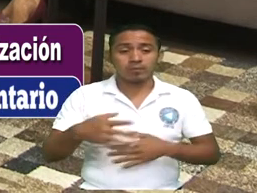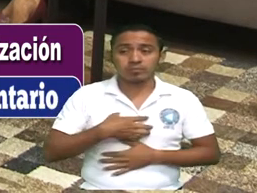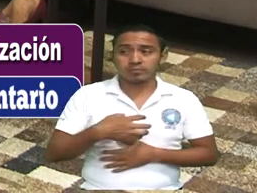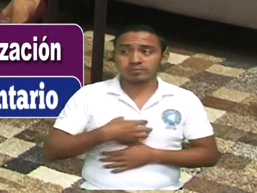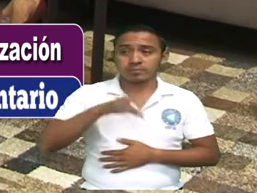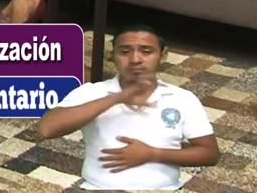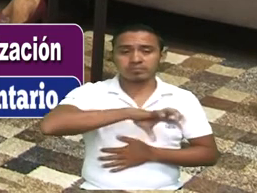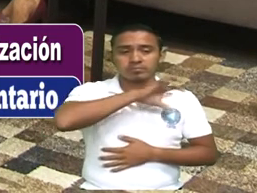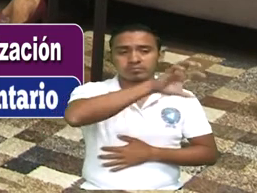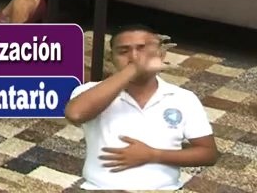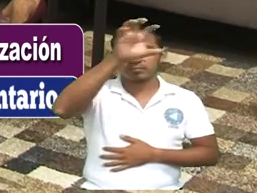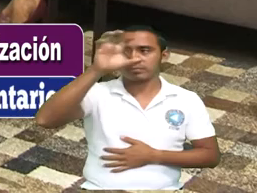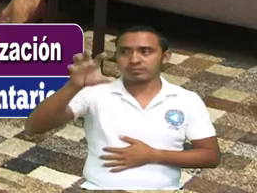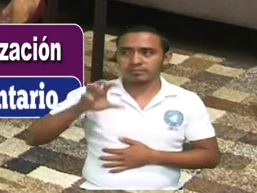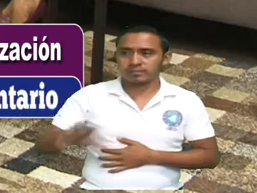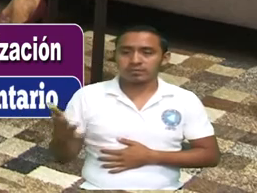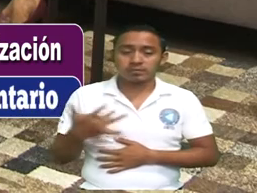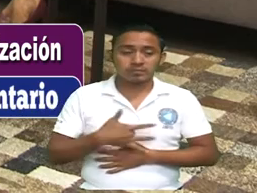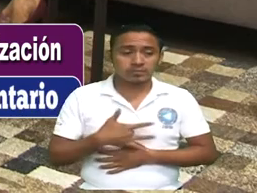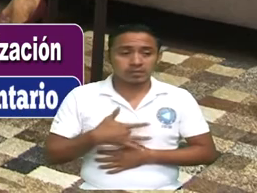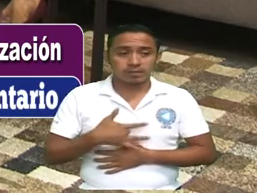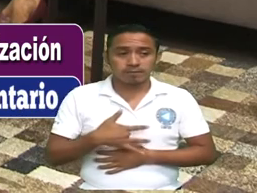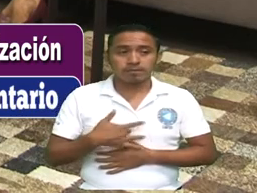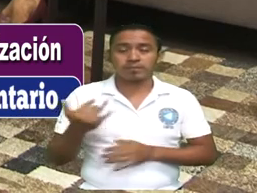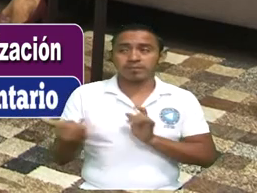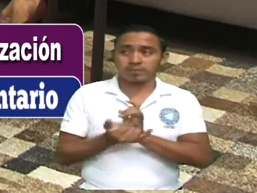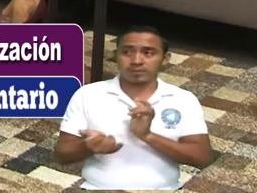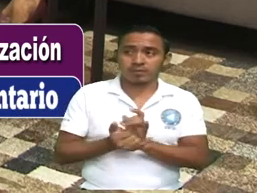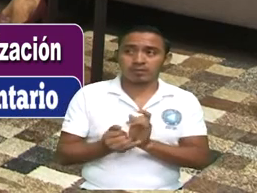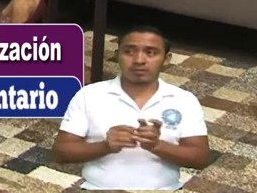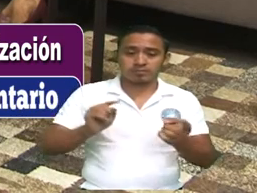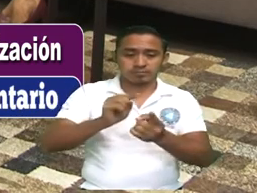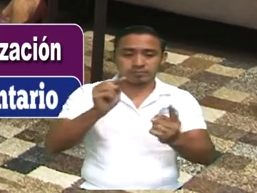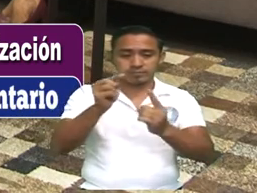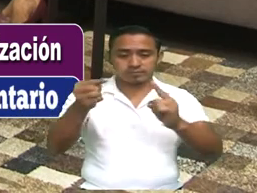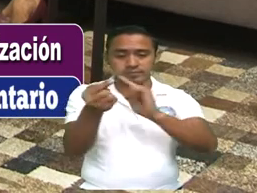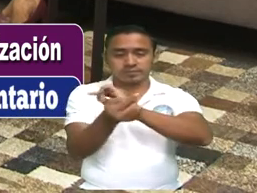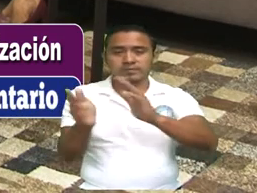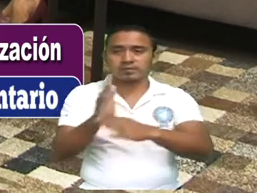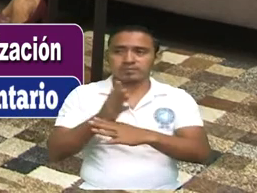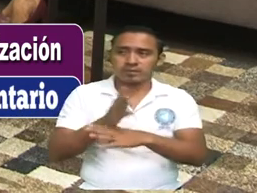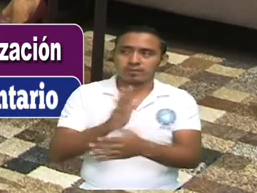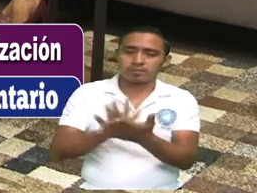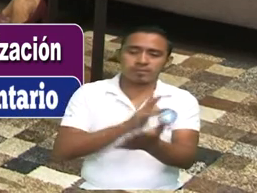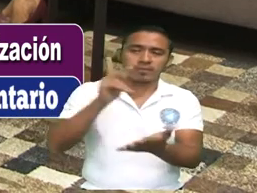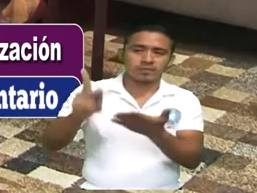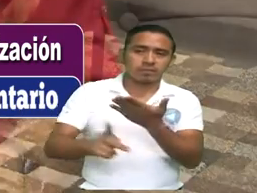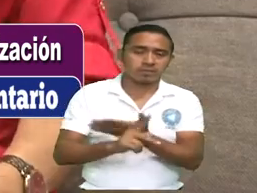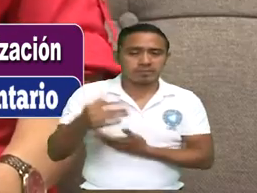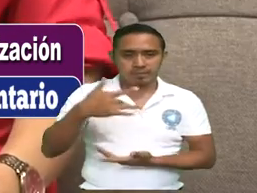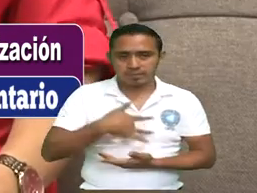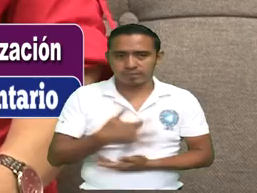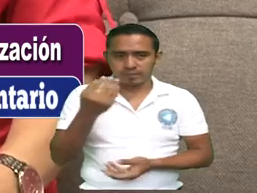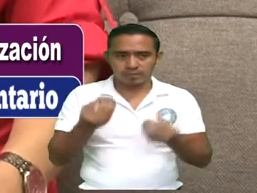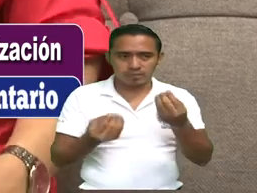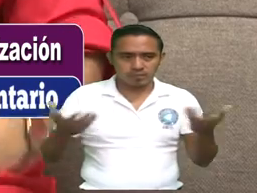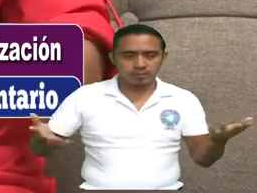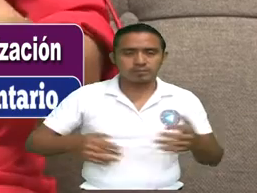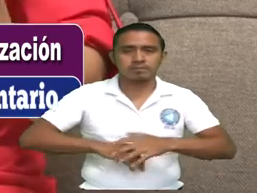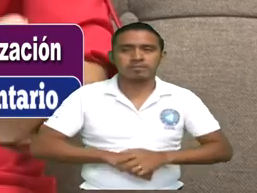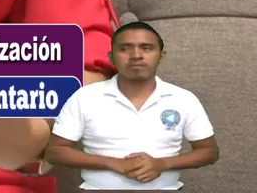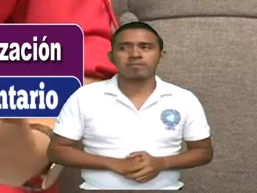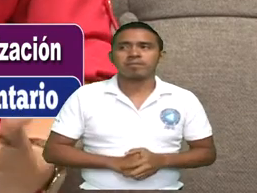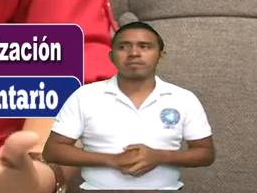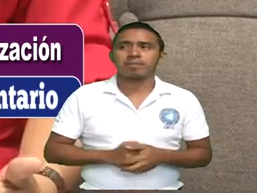cada, sí, departamento y a la necesidad, así se van adaptando los programas, se van, sí, adecuando a las necesidades. Entonces,